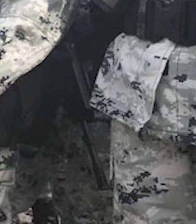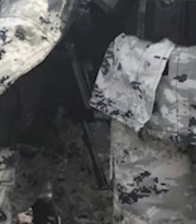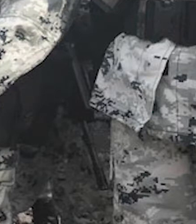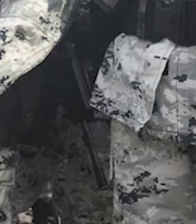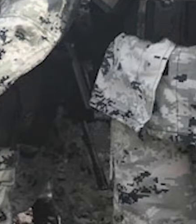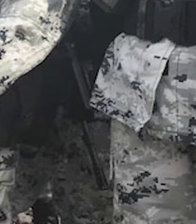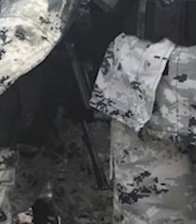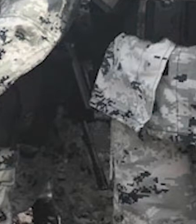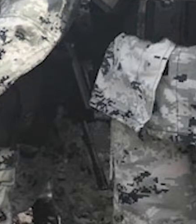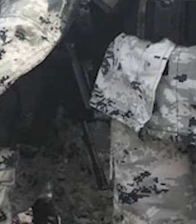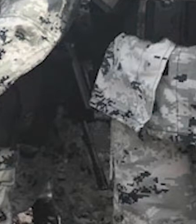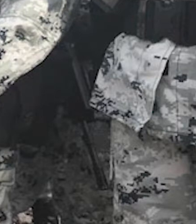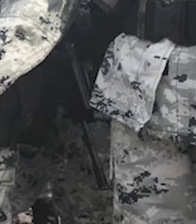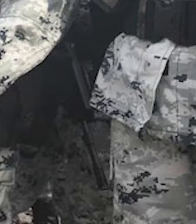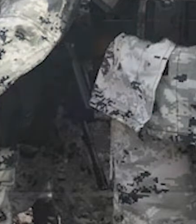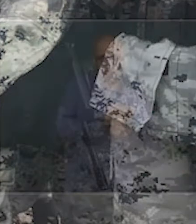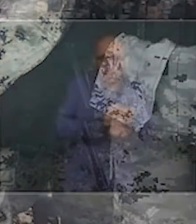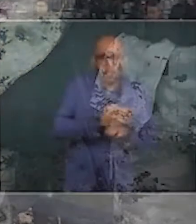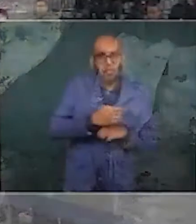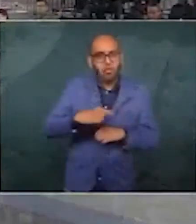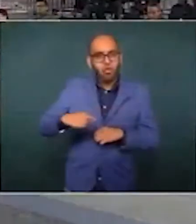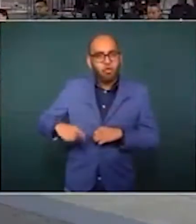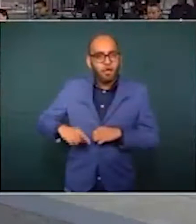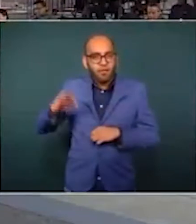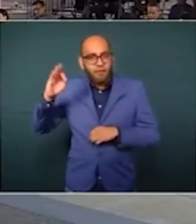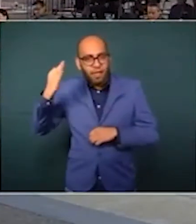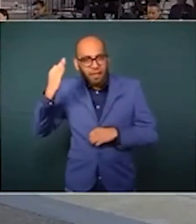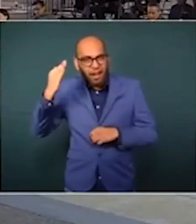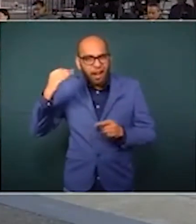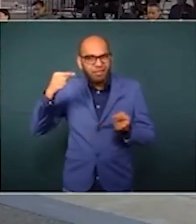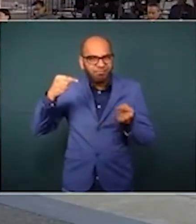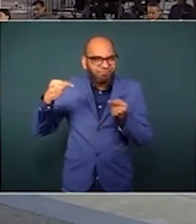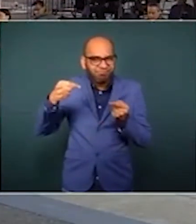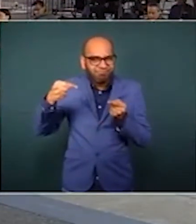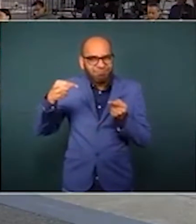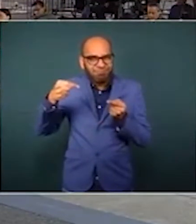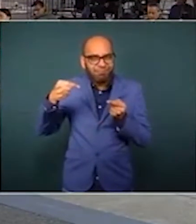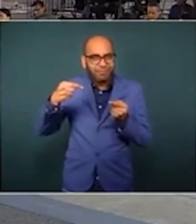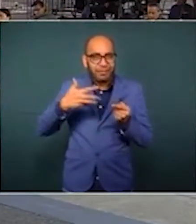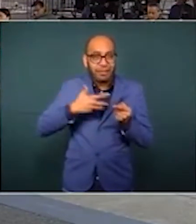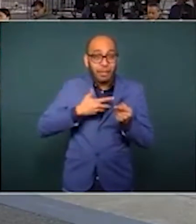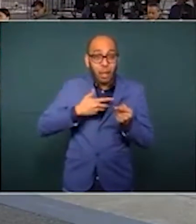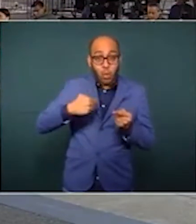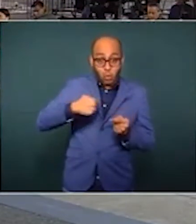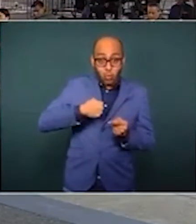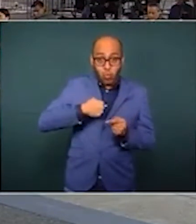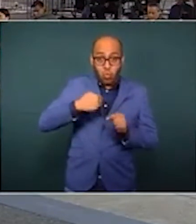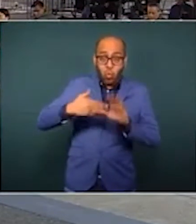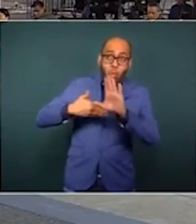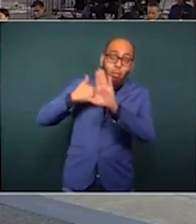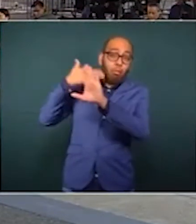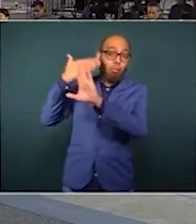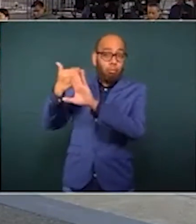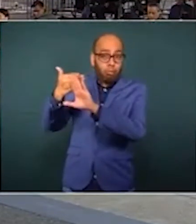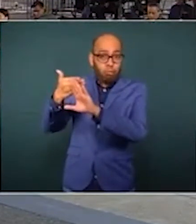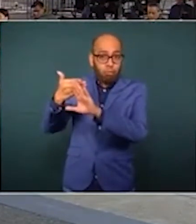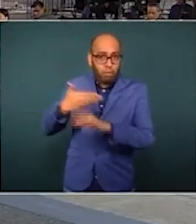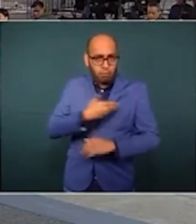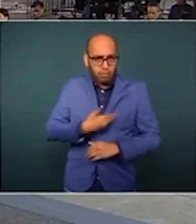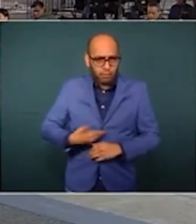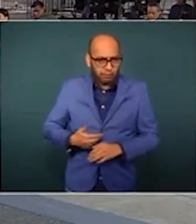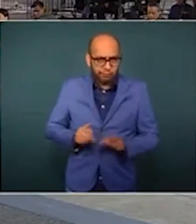la controversia no es contra el presidente. No es ni en contra del presidente, ni en